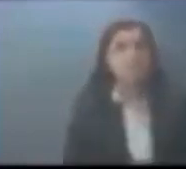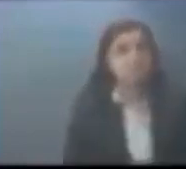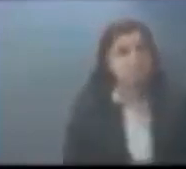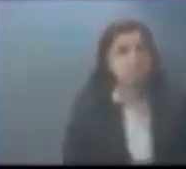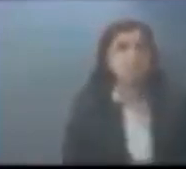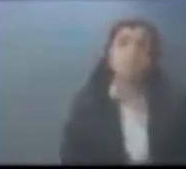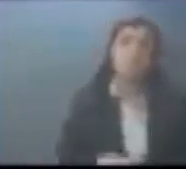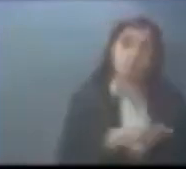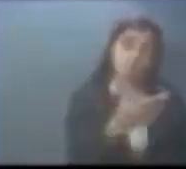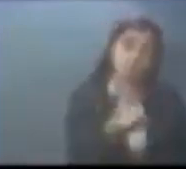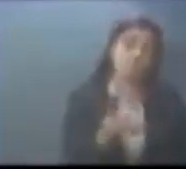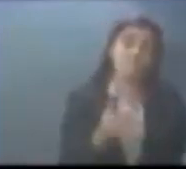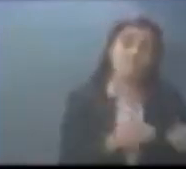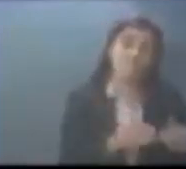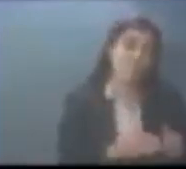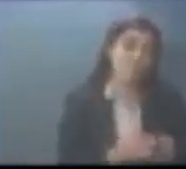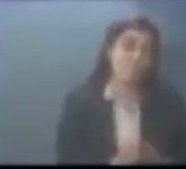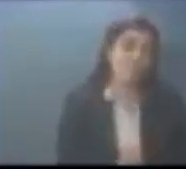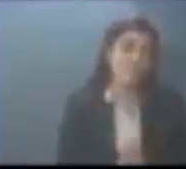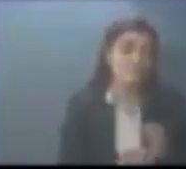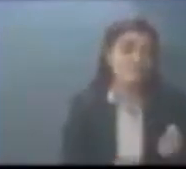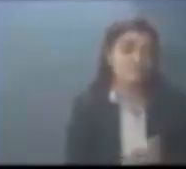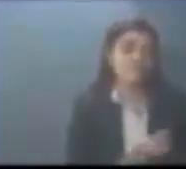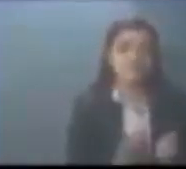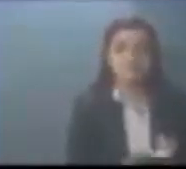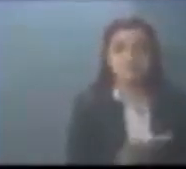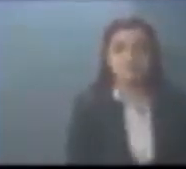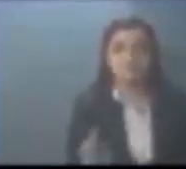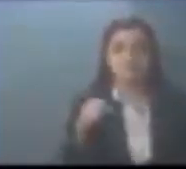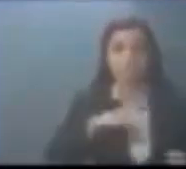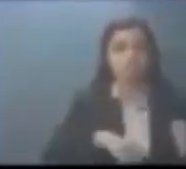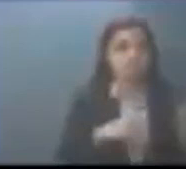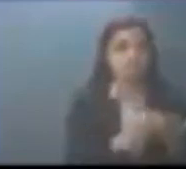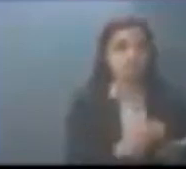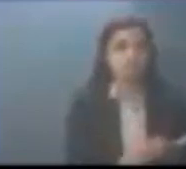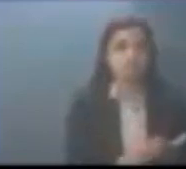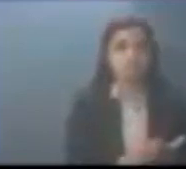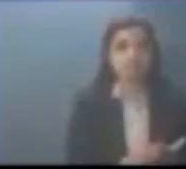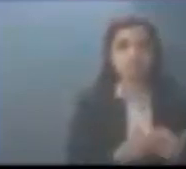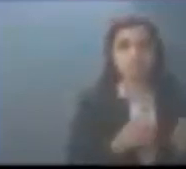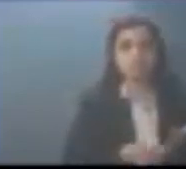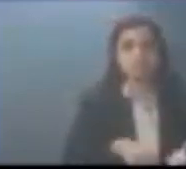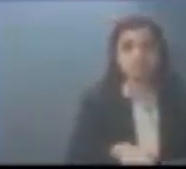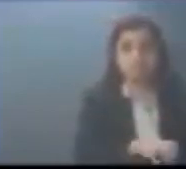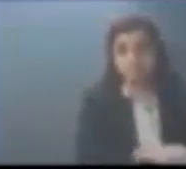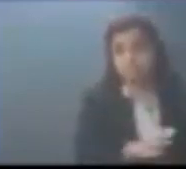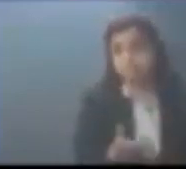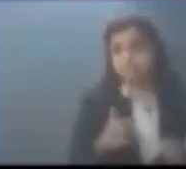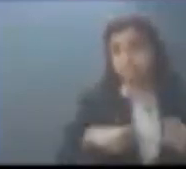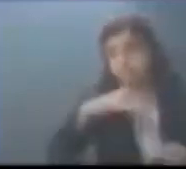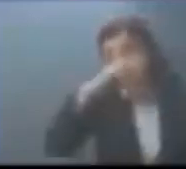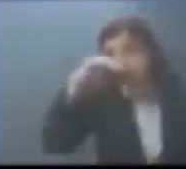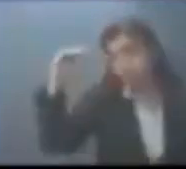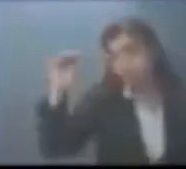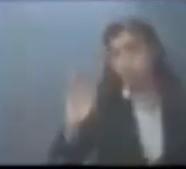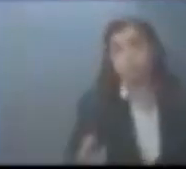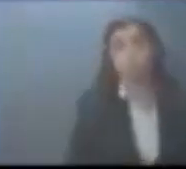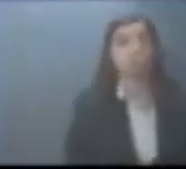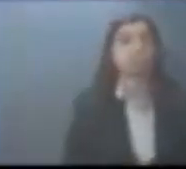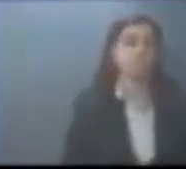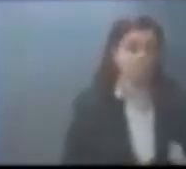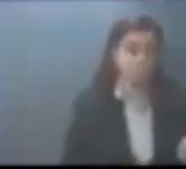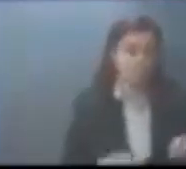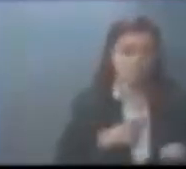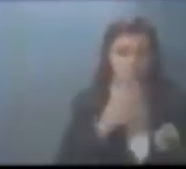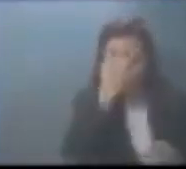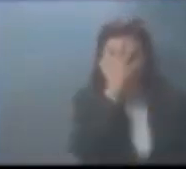ustedes también son cómplices de todo ese mal manejo que están haciendo los alcaldes a nivel nacional. Quítense